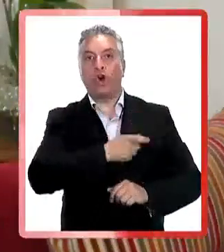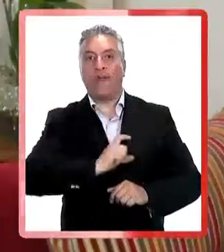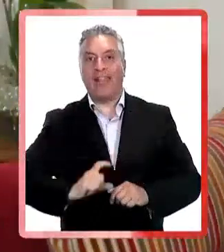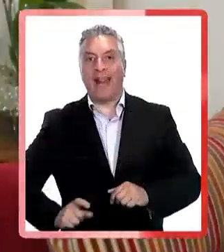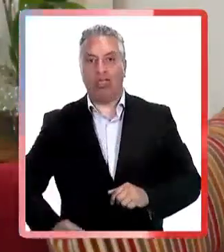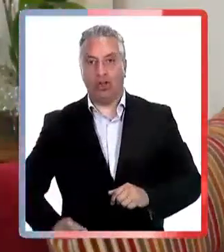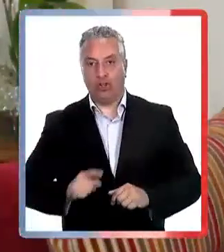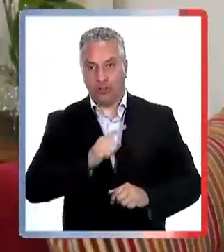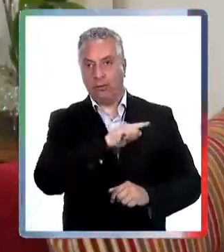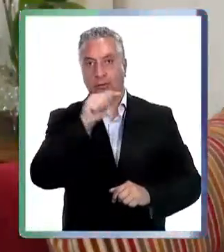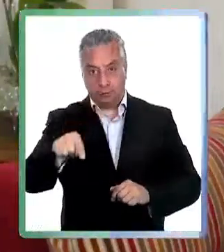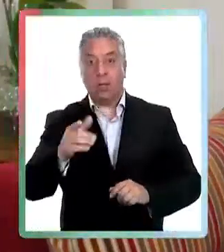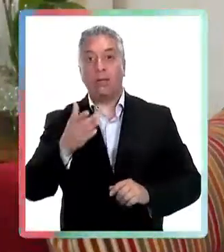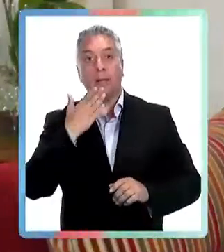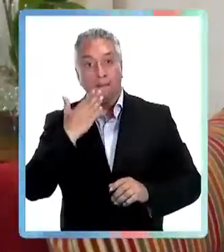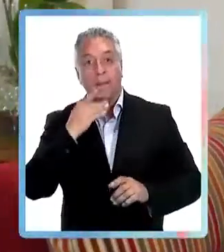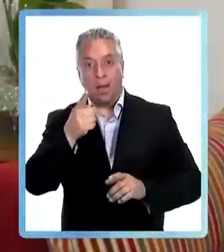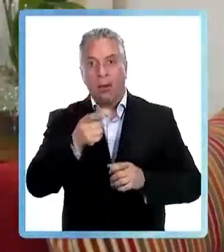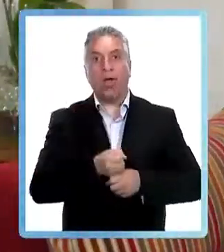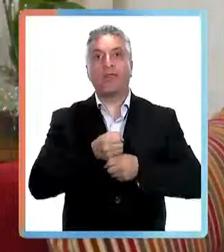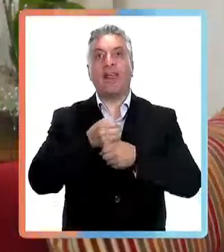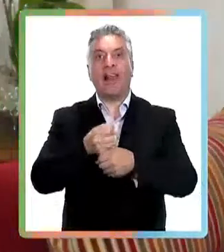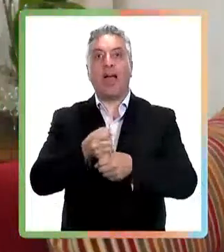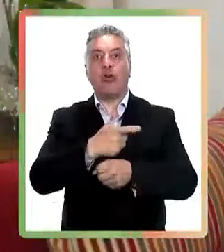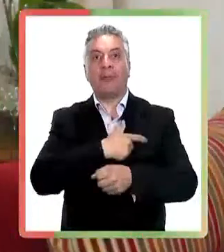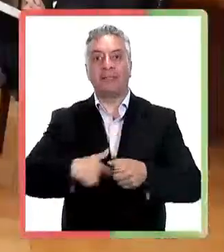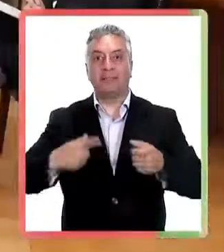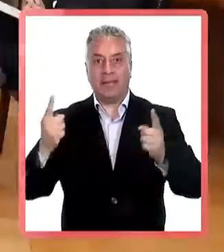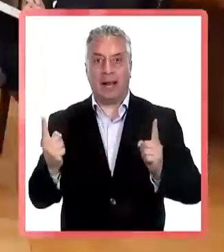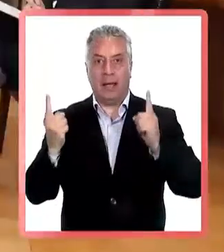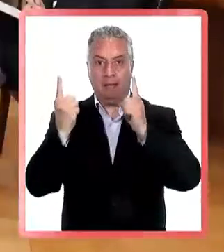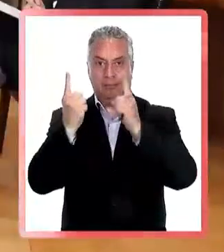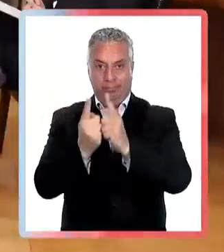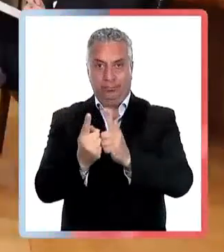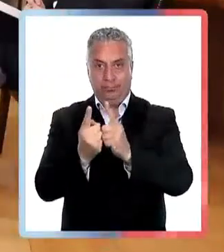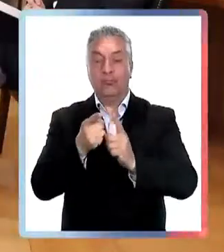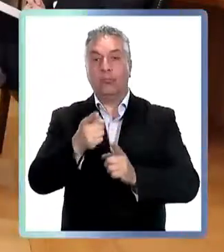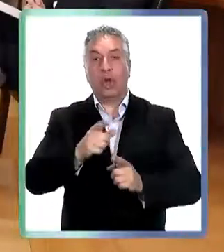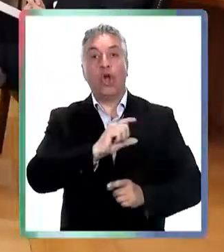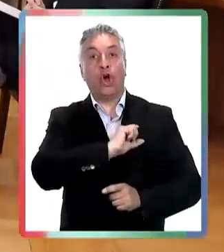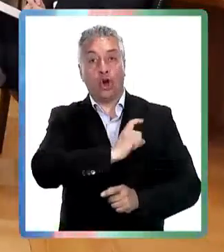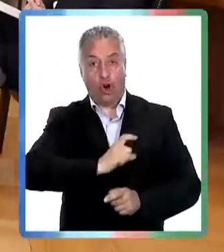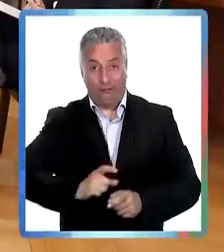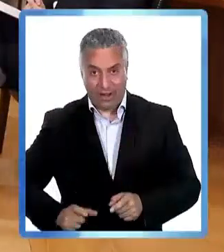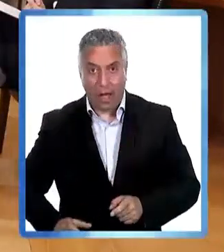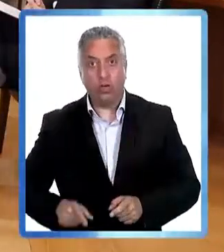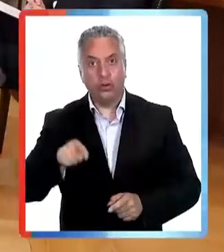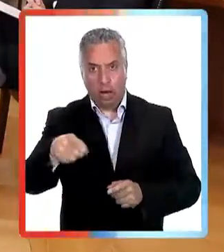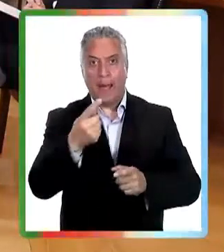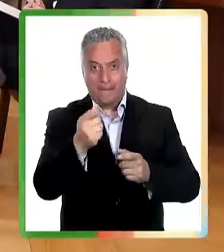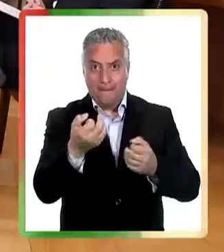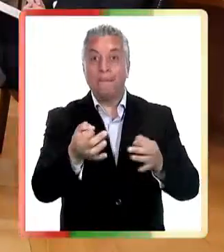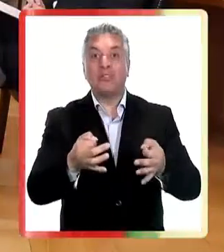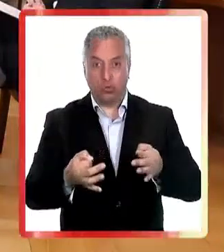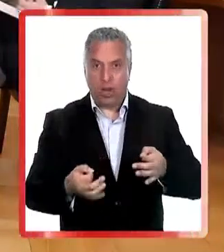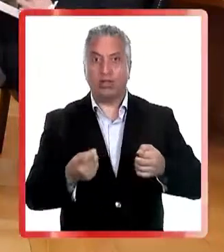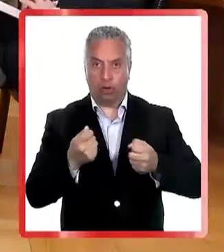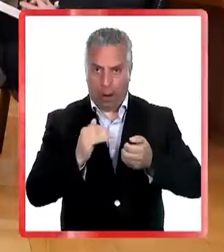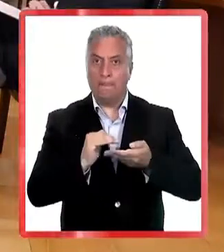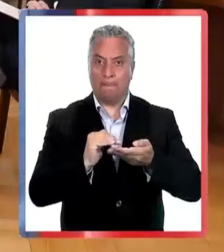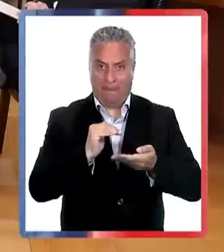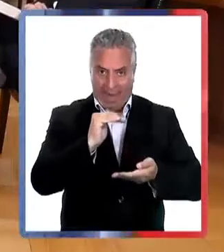además convive con un delegado presidencial. El gobernador y las gobernadoras están teniendo un